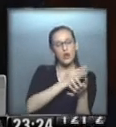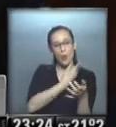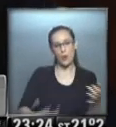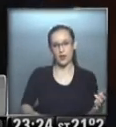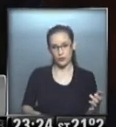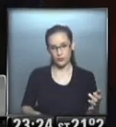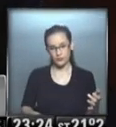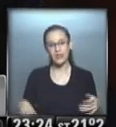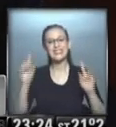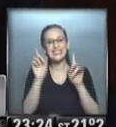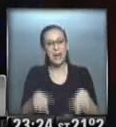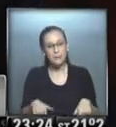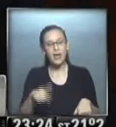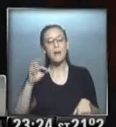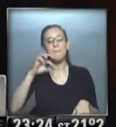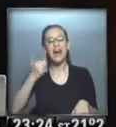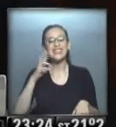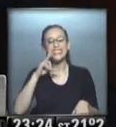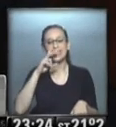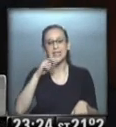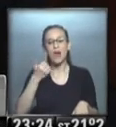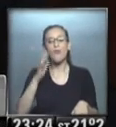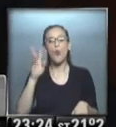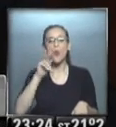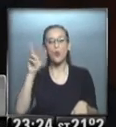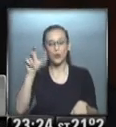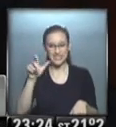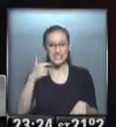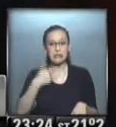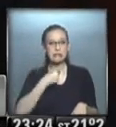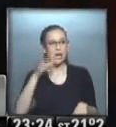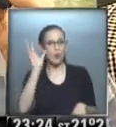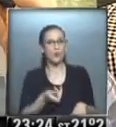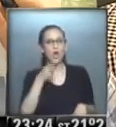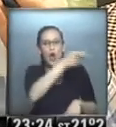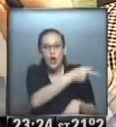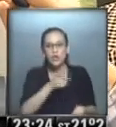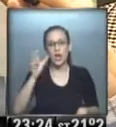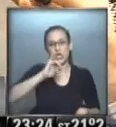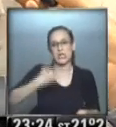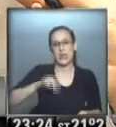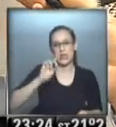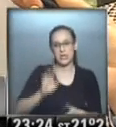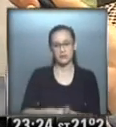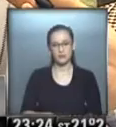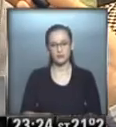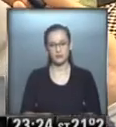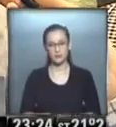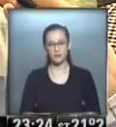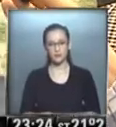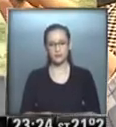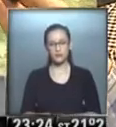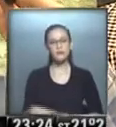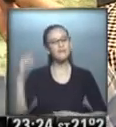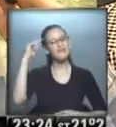plantea también la posibilidad, Patricia Bullrich, del juicio político al doctor Lorenzetti, que es lo que tiene. Yo pienso que la democracia